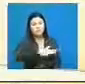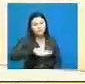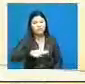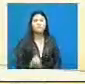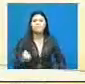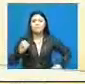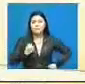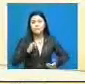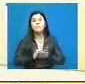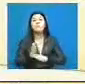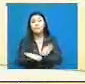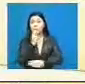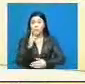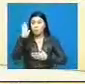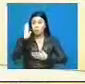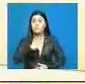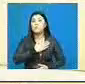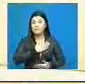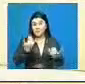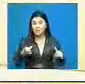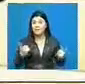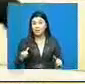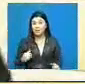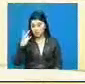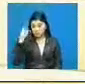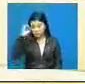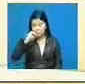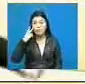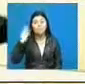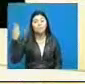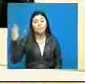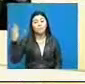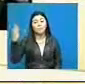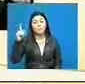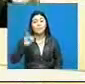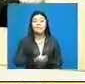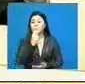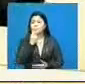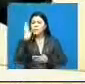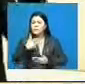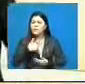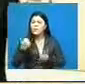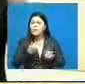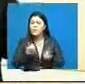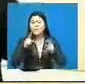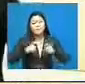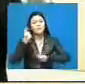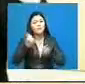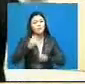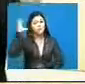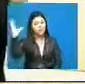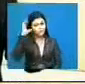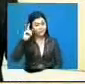el compromiso mío. Y como usted puede ver aquí en esta gráfica, el compromiso mío es que la economía